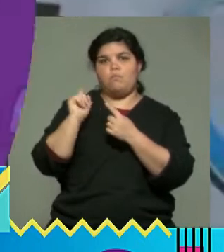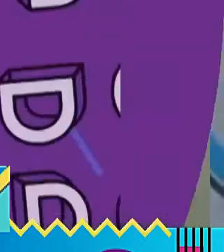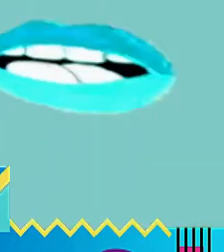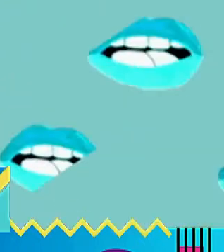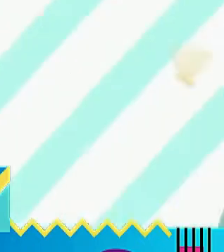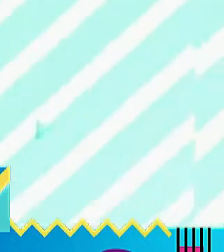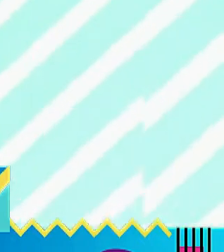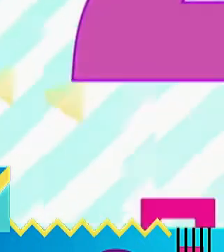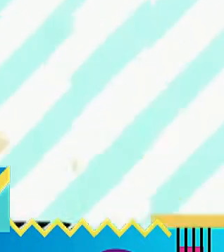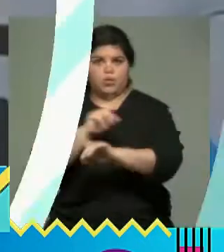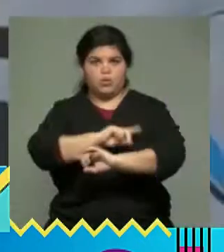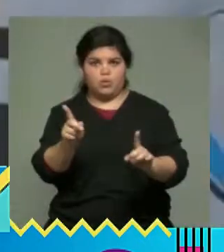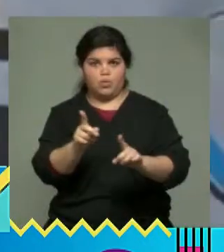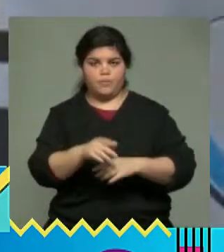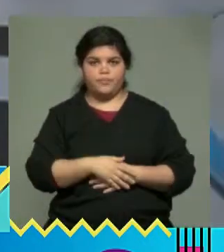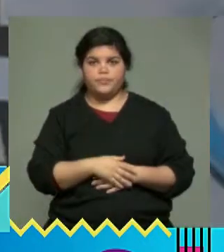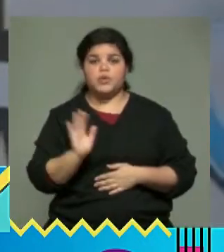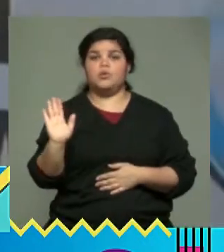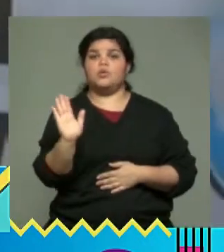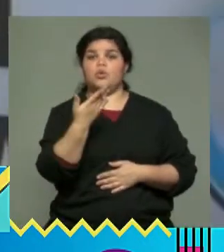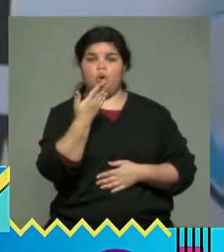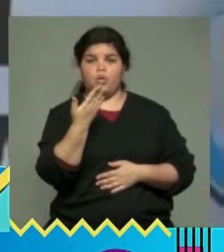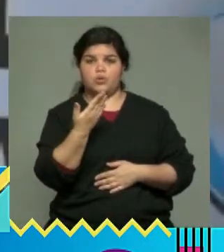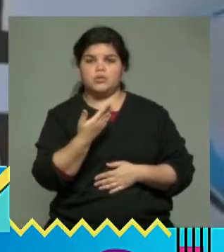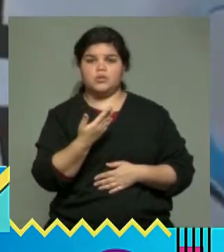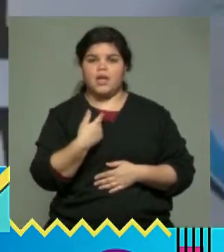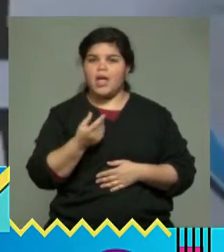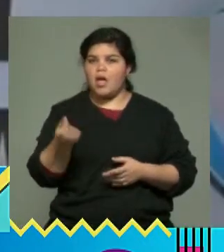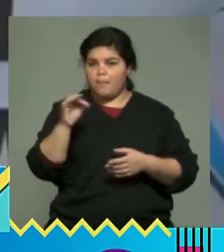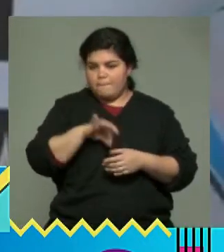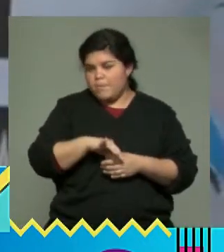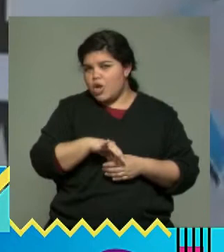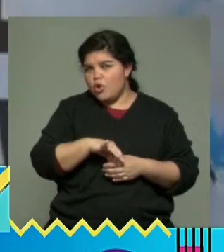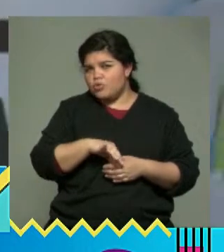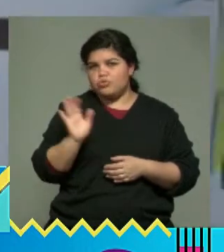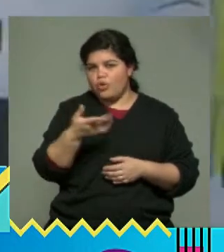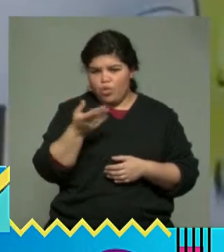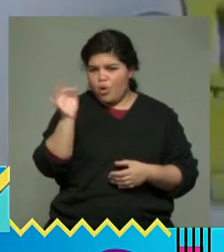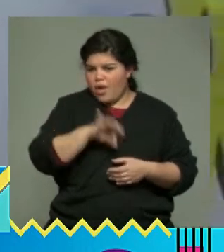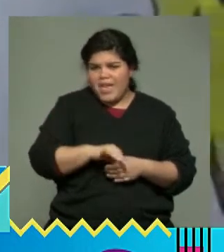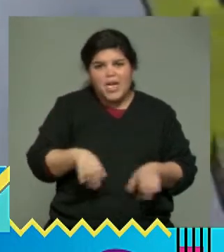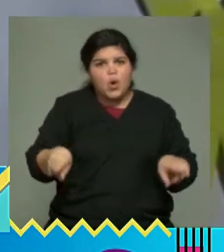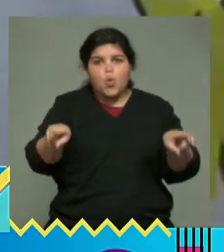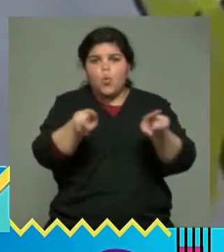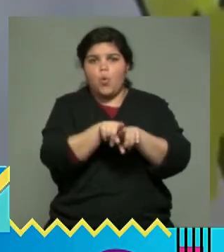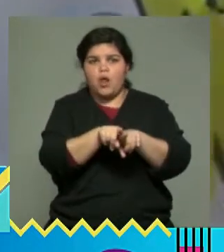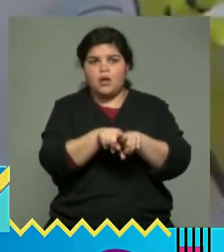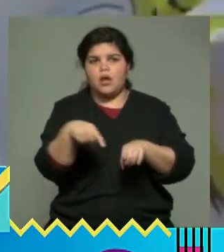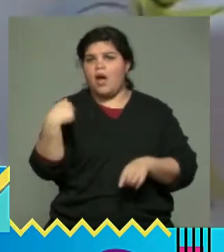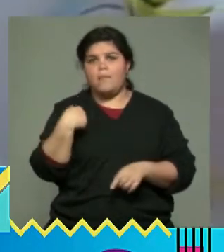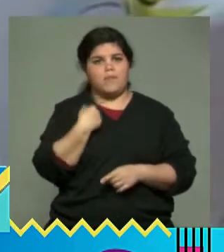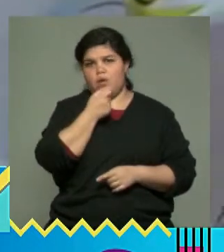todos nosotros fuimos un embrión, todos nosotros fuimos un feto. Y yo por lo menos lo veo desde ese punto de vista. Yo lo veo desde el punto de vista, no me hubiera